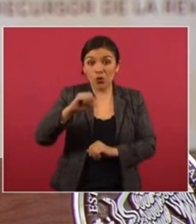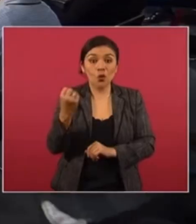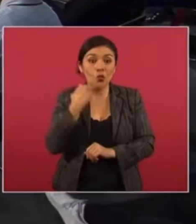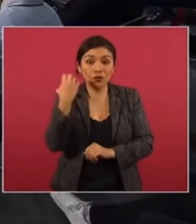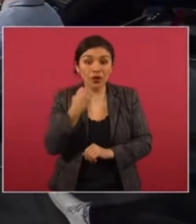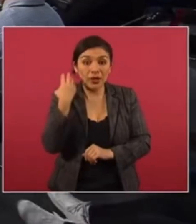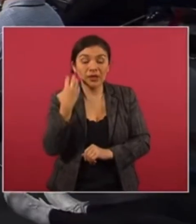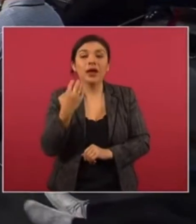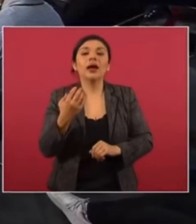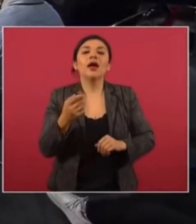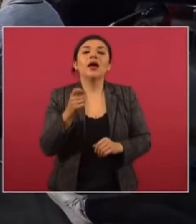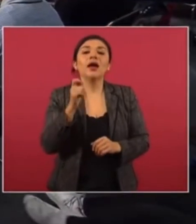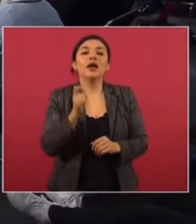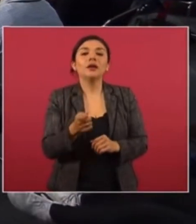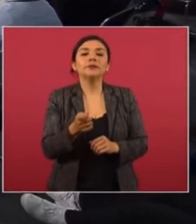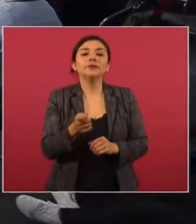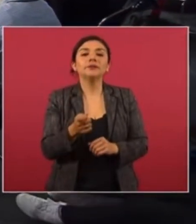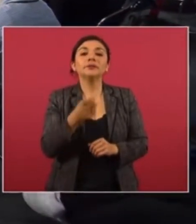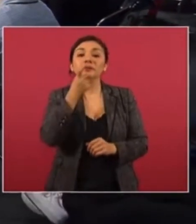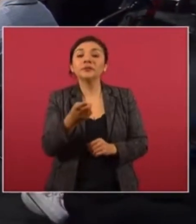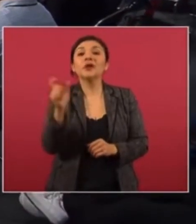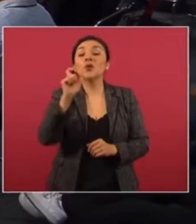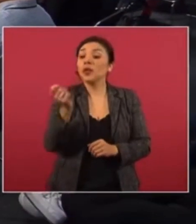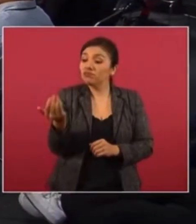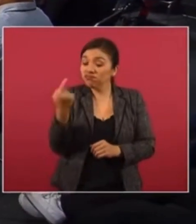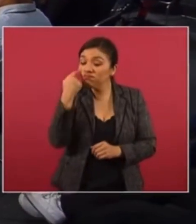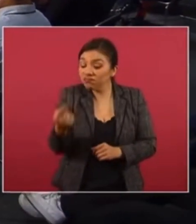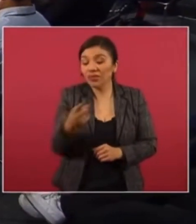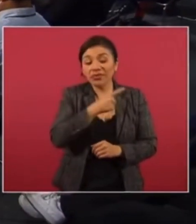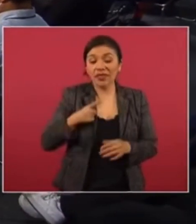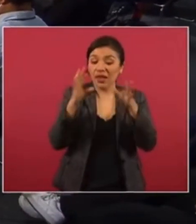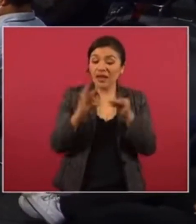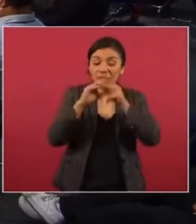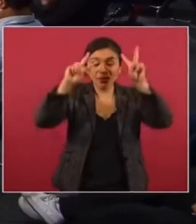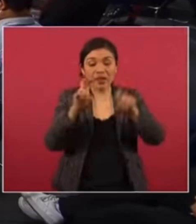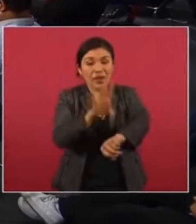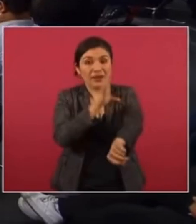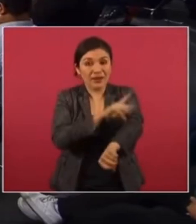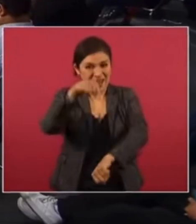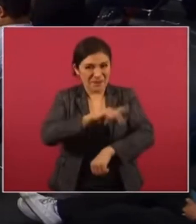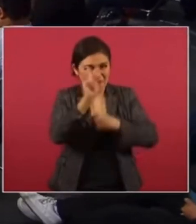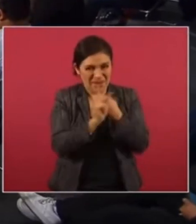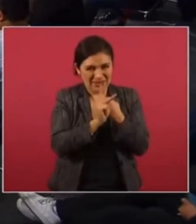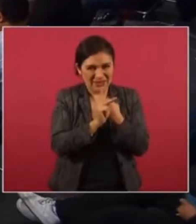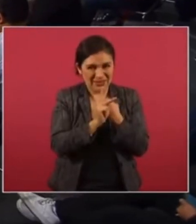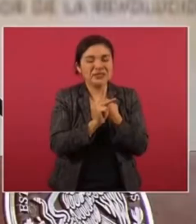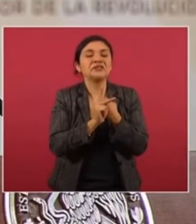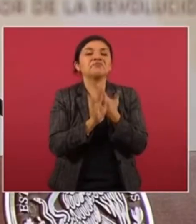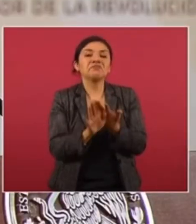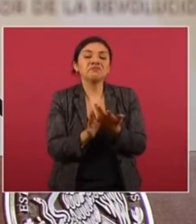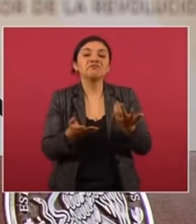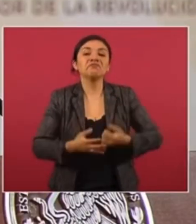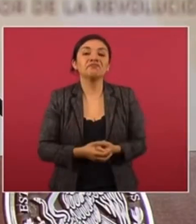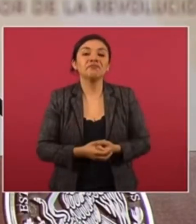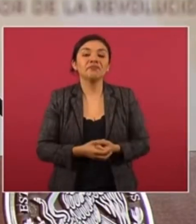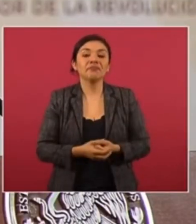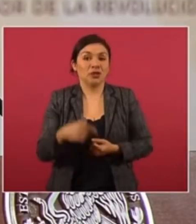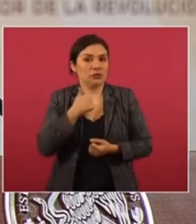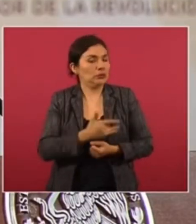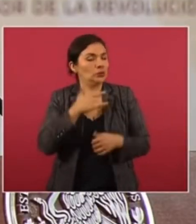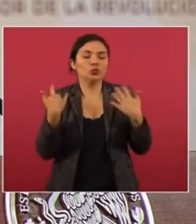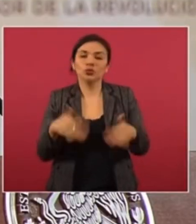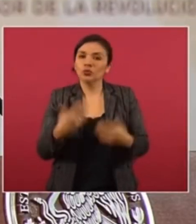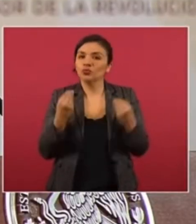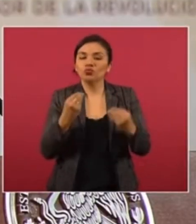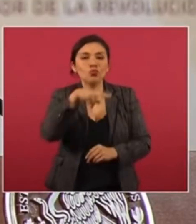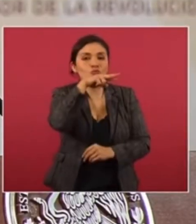de que nos van a llamar a cuentas, ¿no?, para que expliquemos la política energética de nuestro país, que nos tiene muy preocupados.